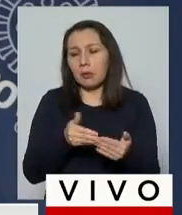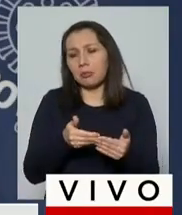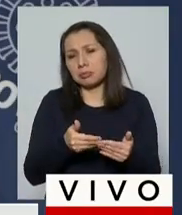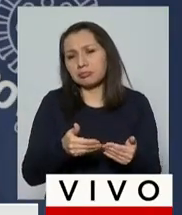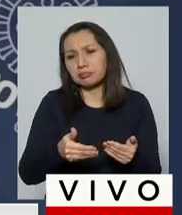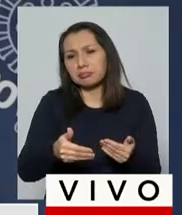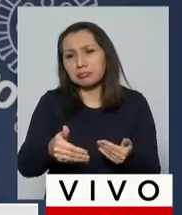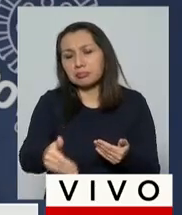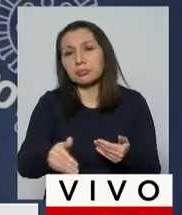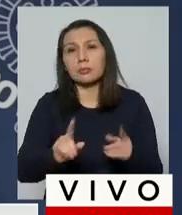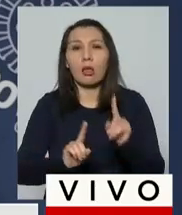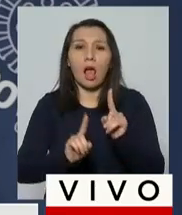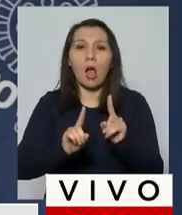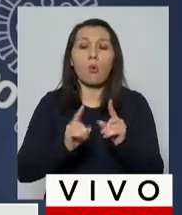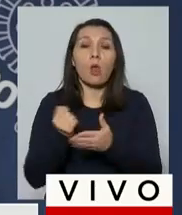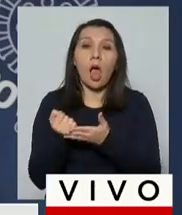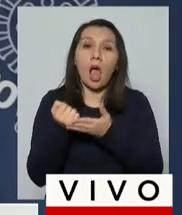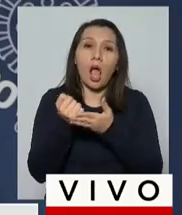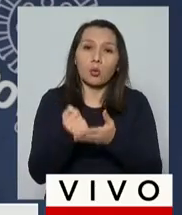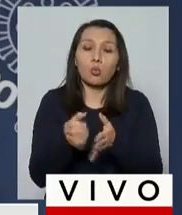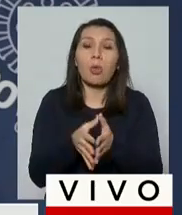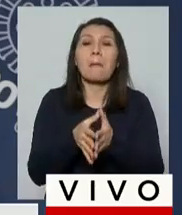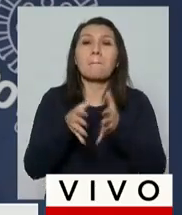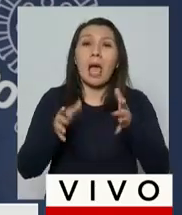insisto, algún nivel de ayuda,